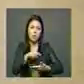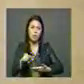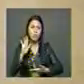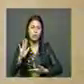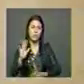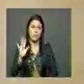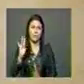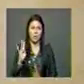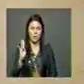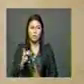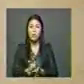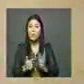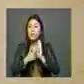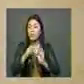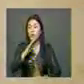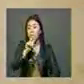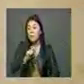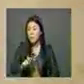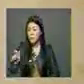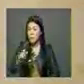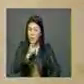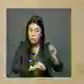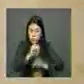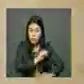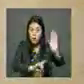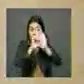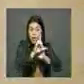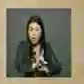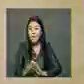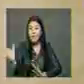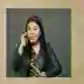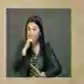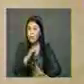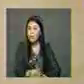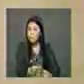matrimonio, mientras el legislador no disponga una reglamentación específica